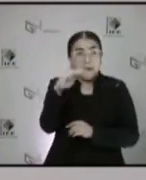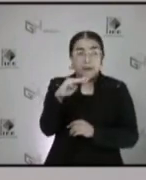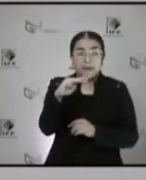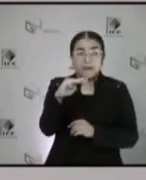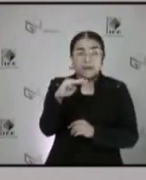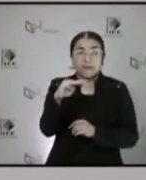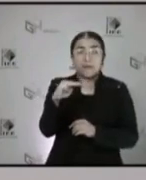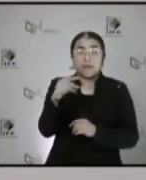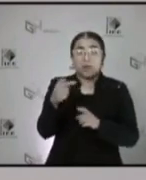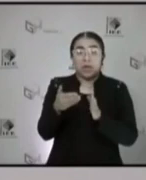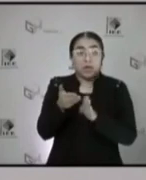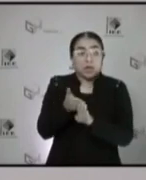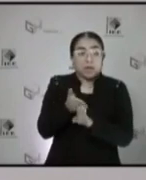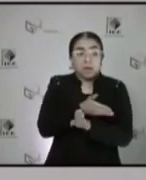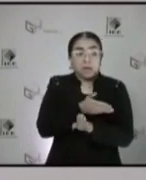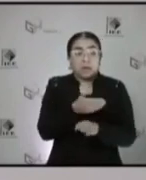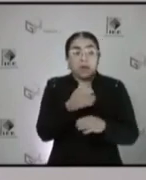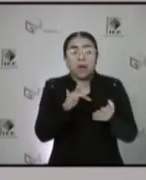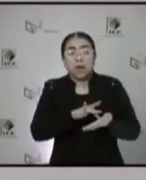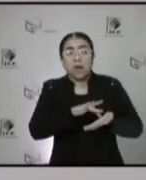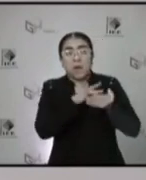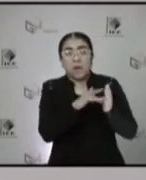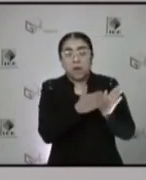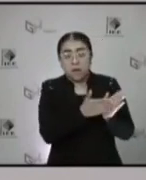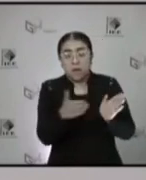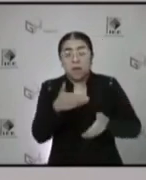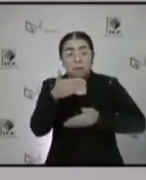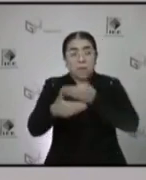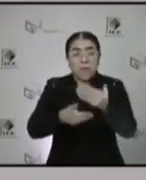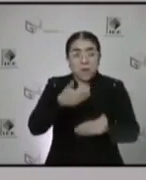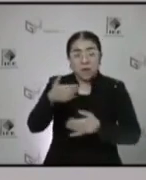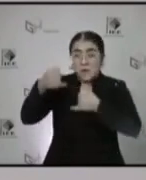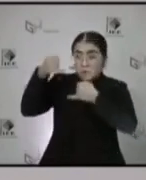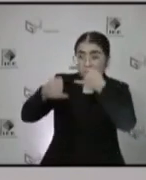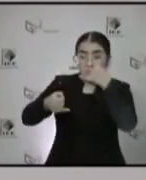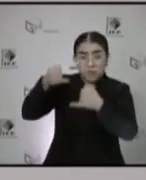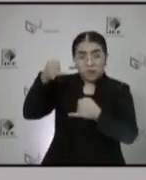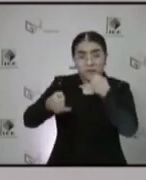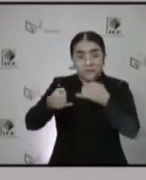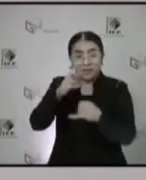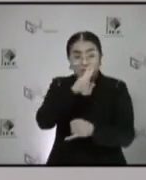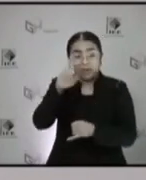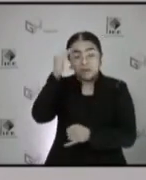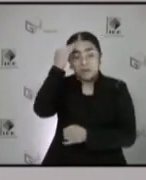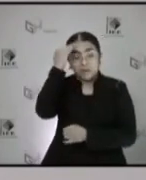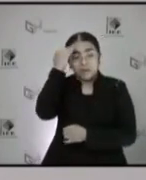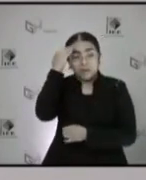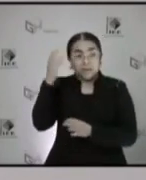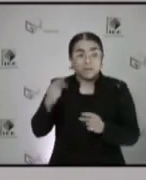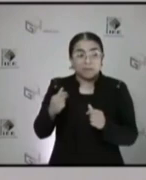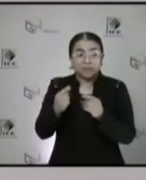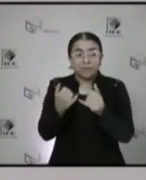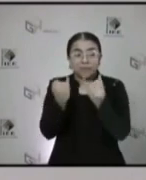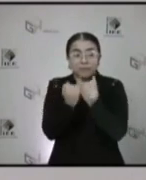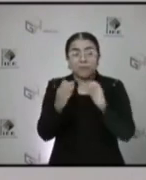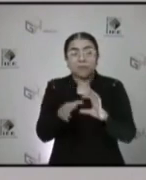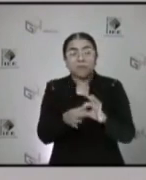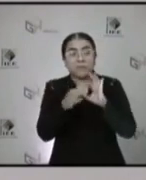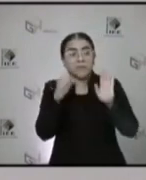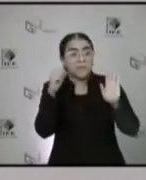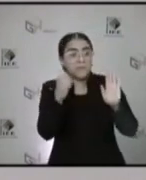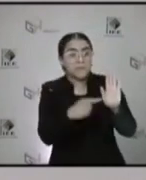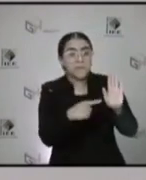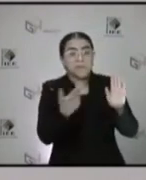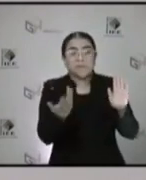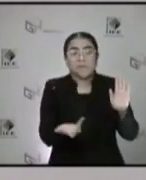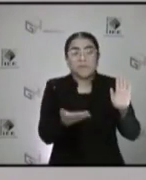como actuarios y que gracias a la carrera judicial, gracias a ese reconocimiento, a la capacidad, a su trabajo, a